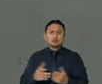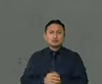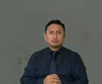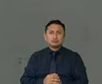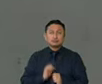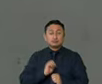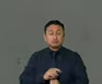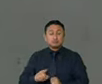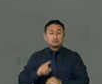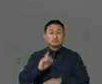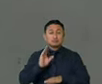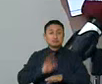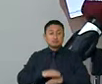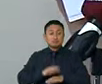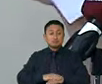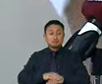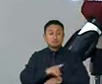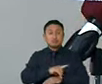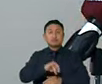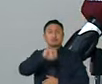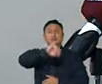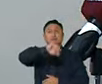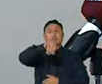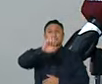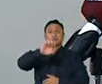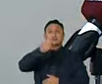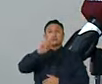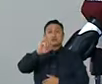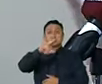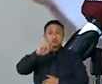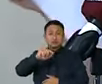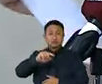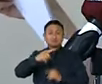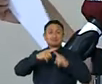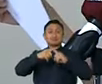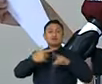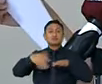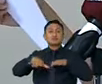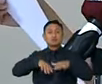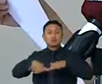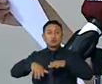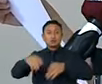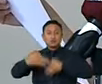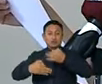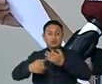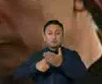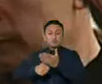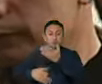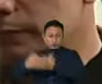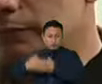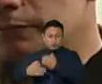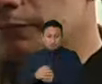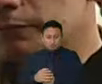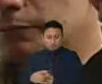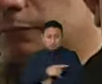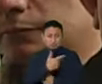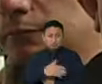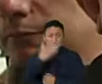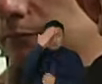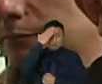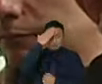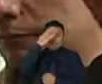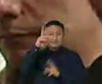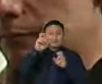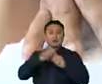predeterminación de responsabilidad civil a Jessica Jaramillo, ex coordinadora jurídica del Ministerio de Justicia, quien conoció el caso